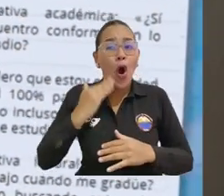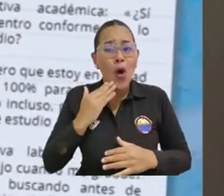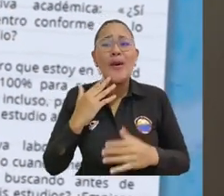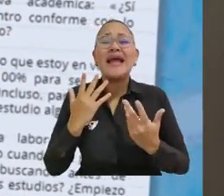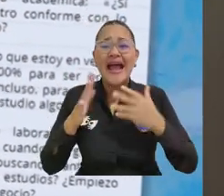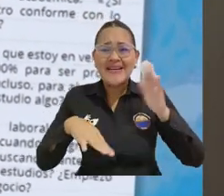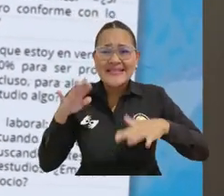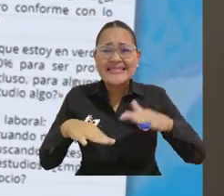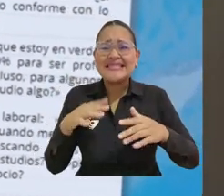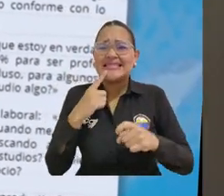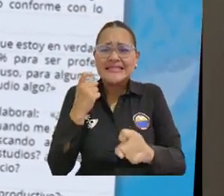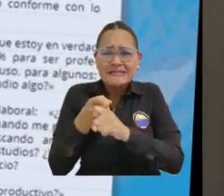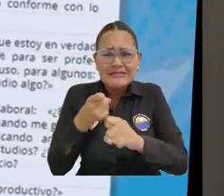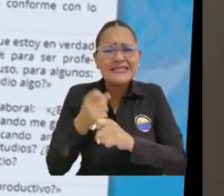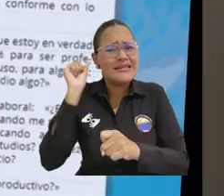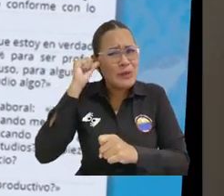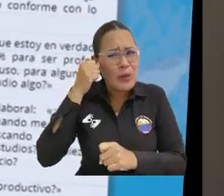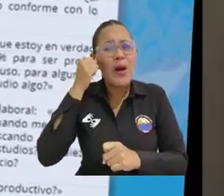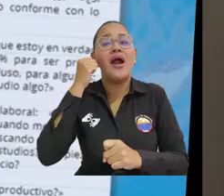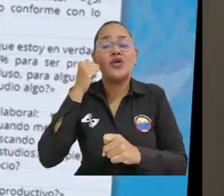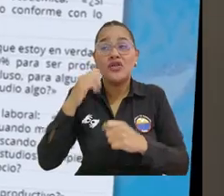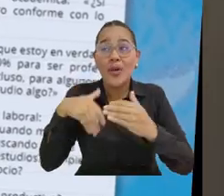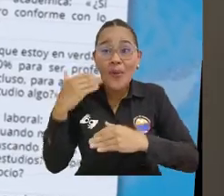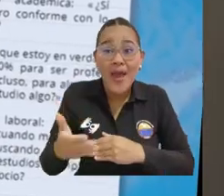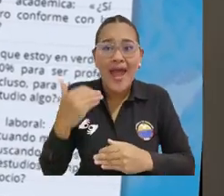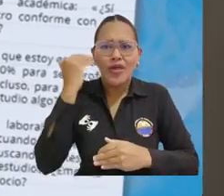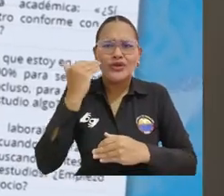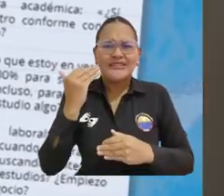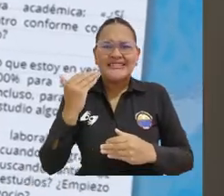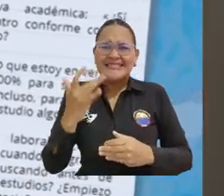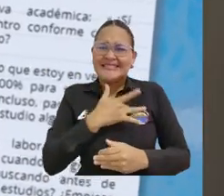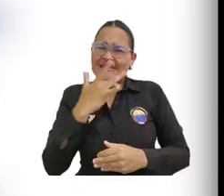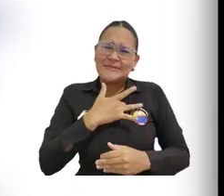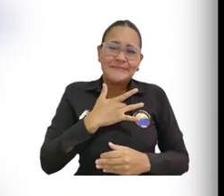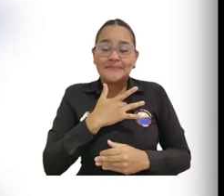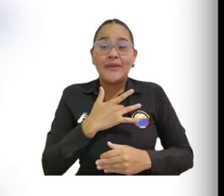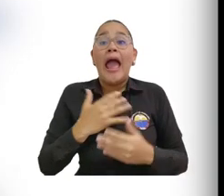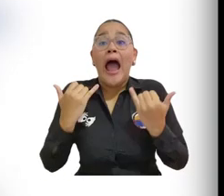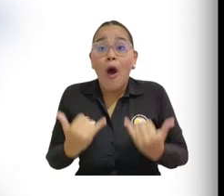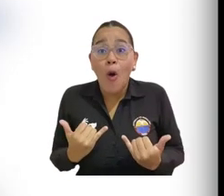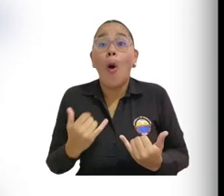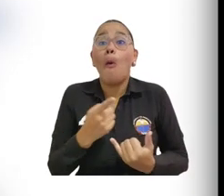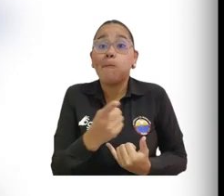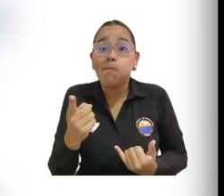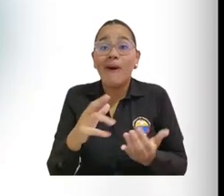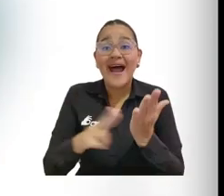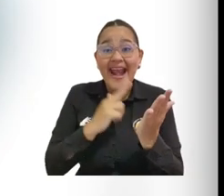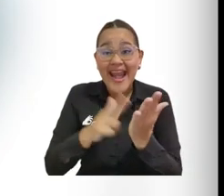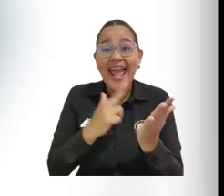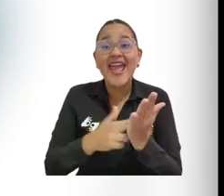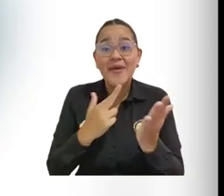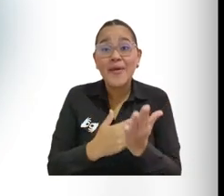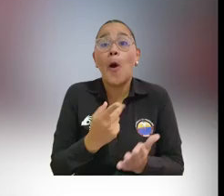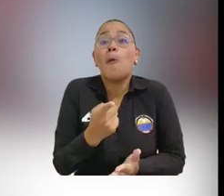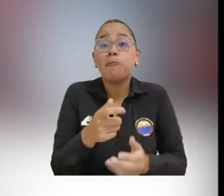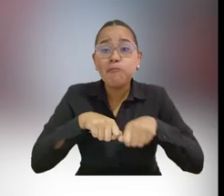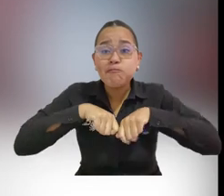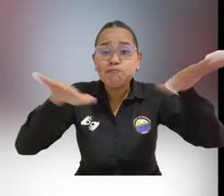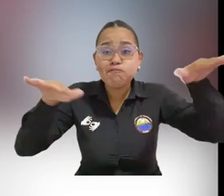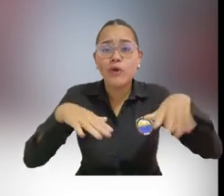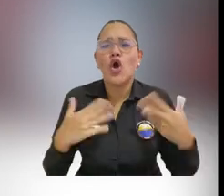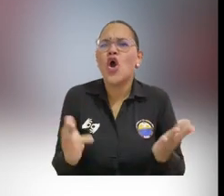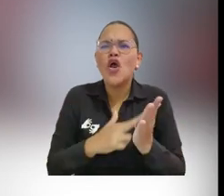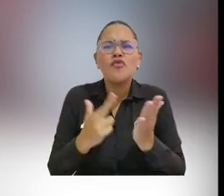adversidades que se nos presenta durante la adolescencia y que quedamos con esas inseguridades en la adultez la revista ya se encuentra disponible en el apartado